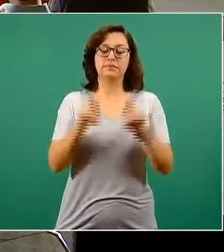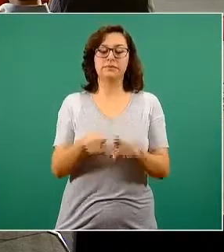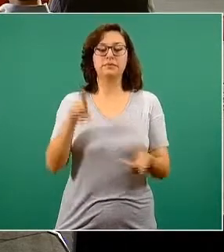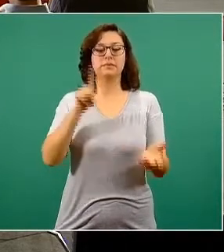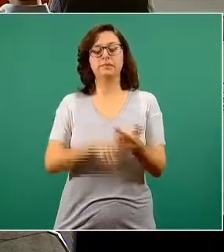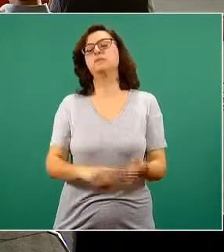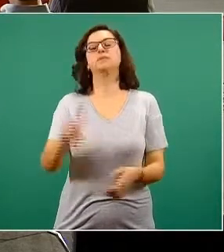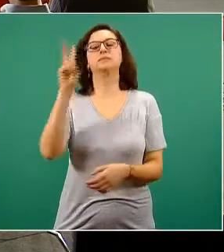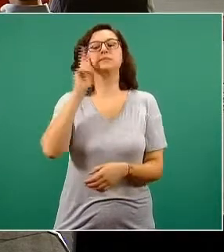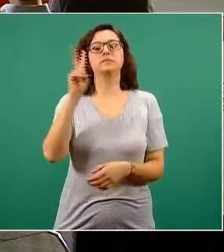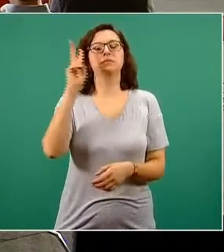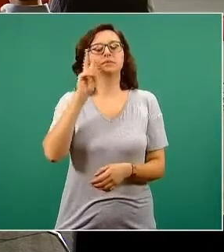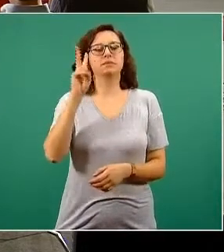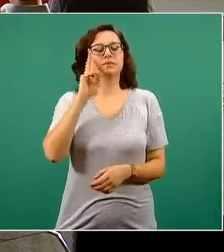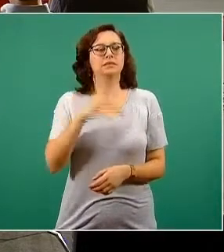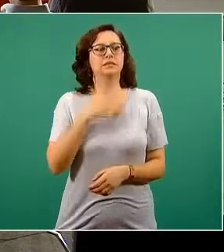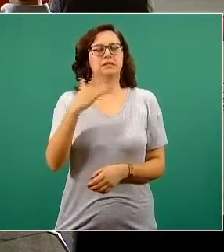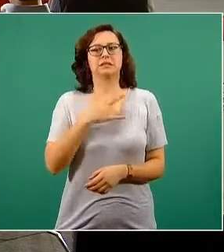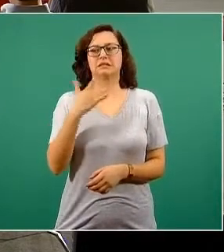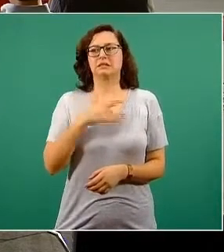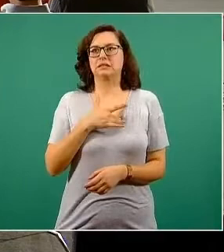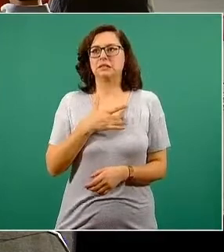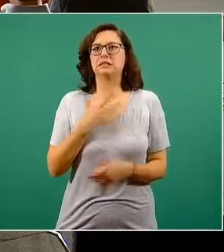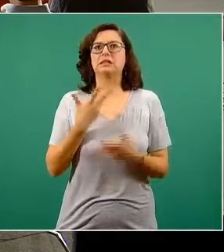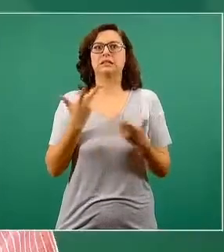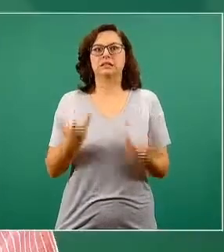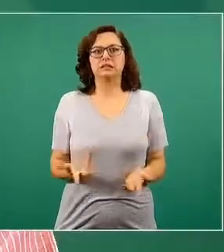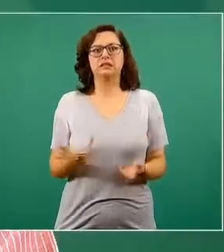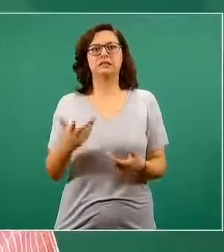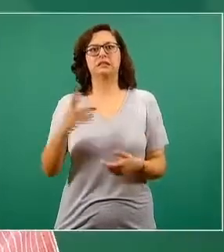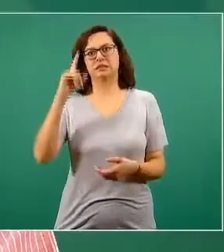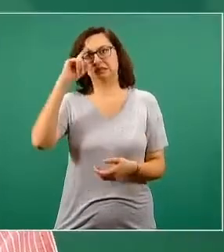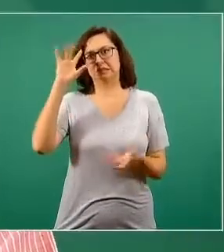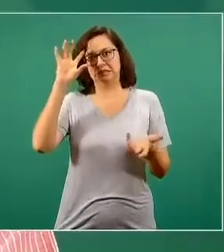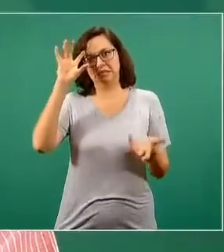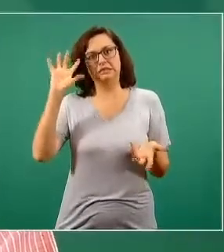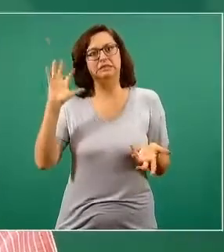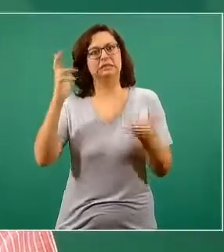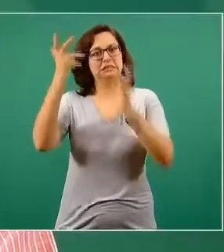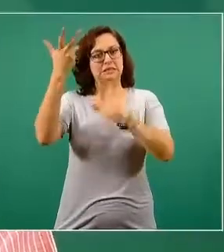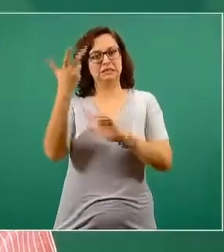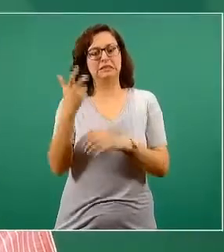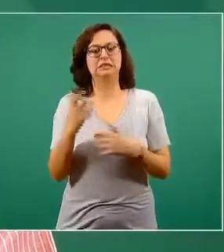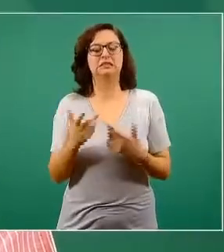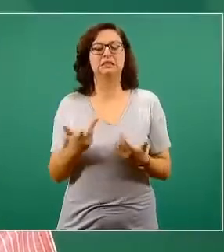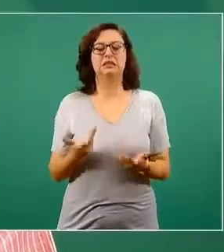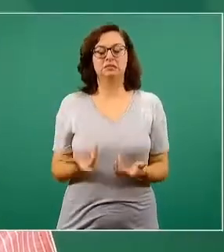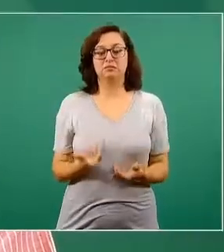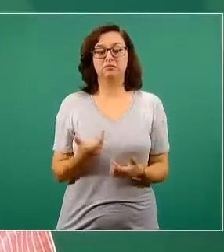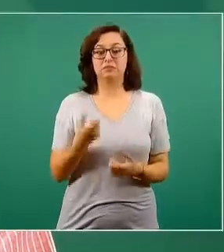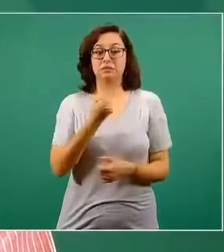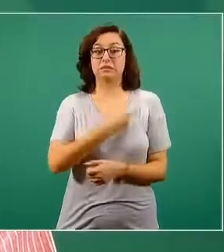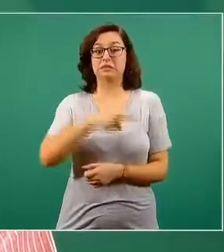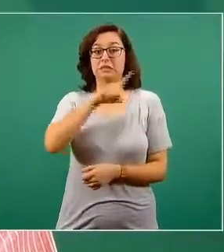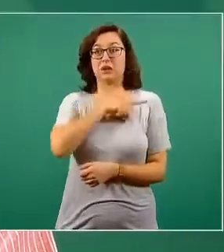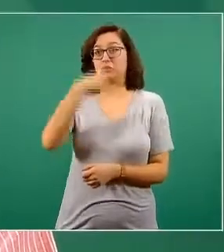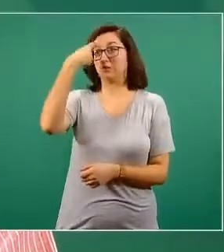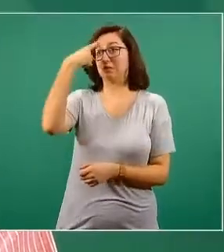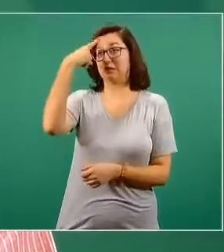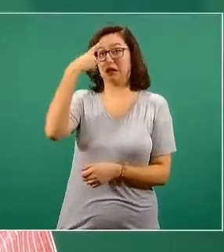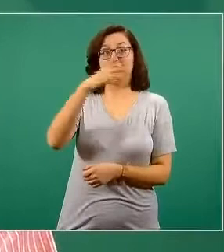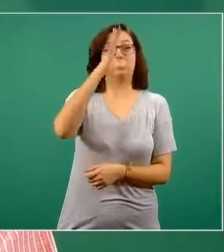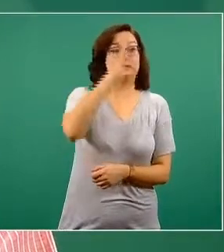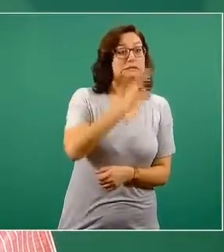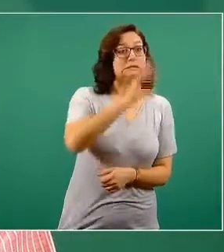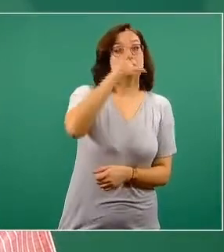trastornos emocionales, psicoemocionales o de salud mental que hoy vemos exacerbados en México y en el mundo